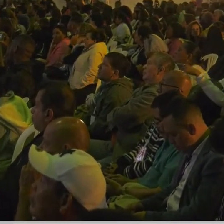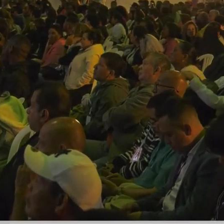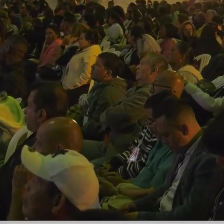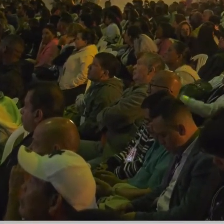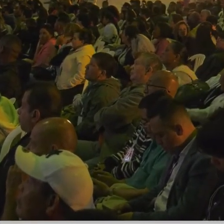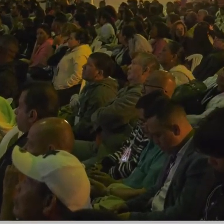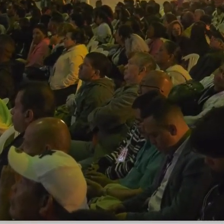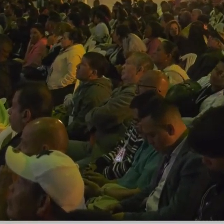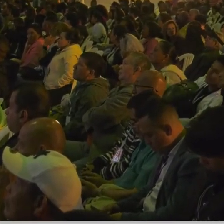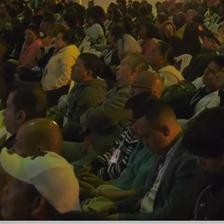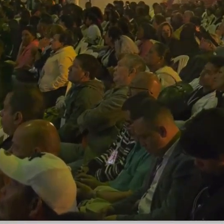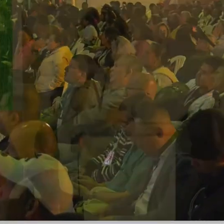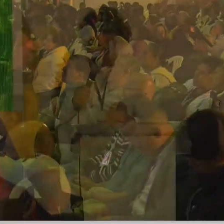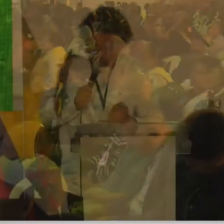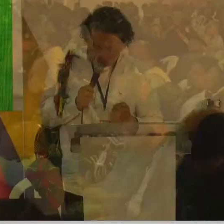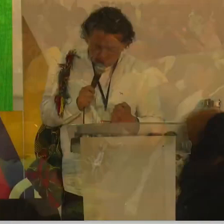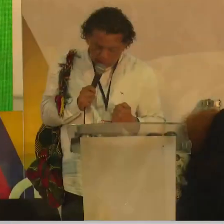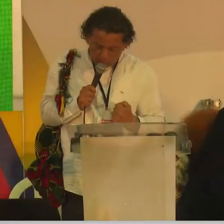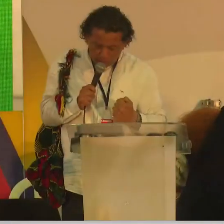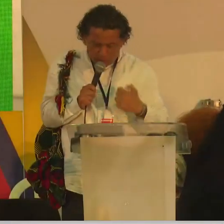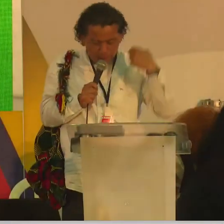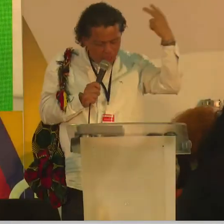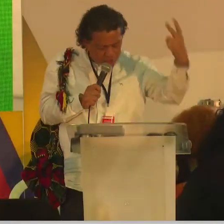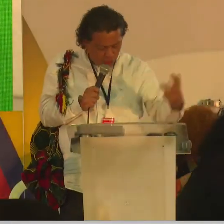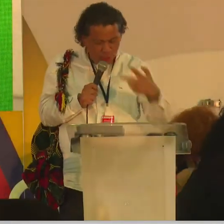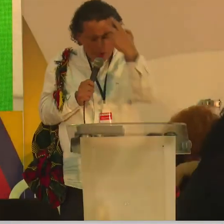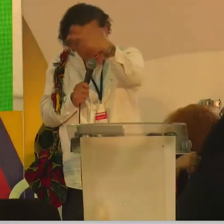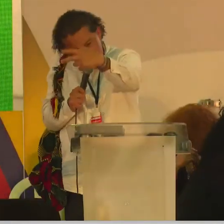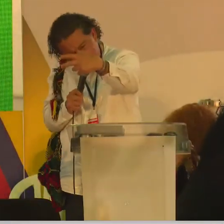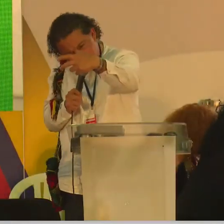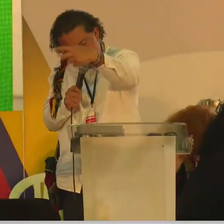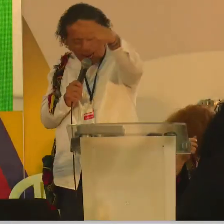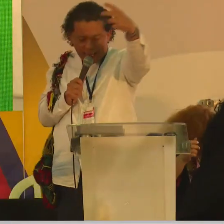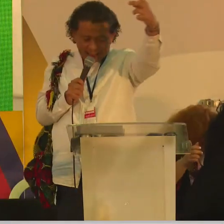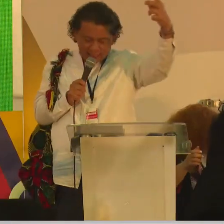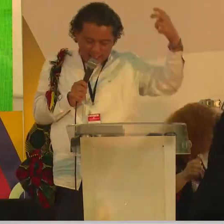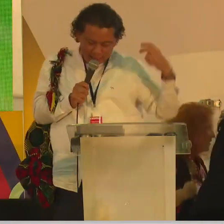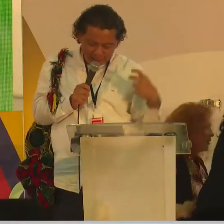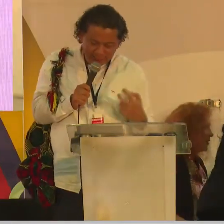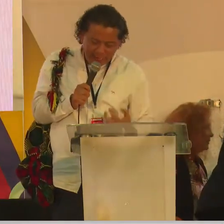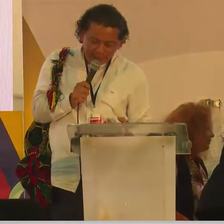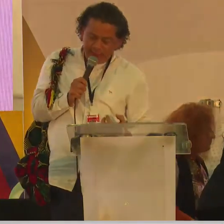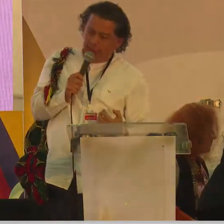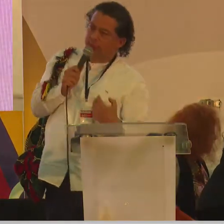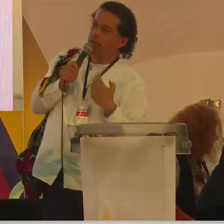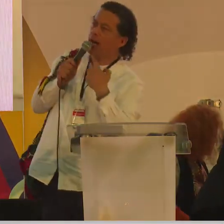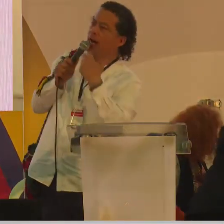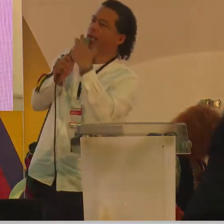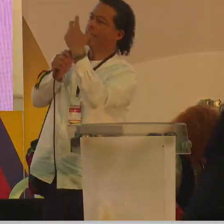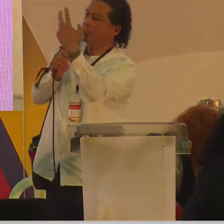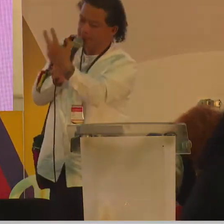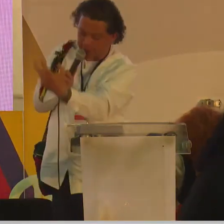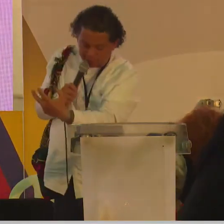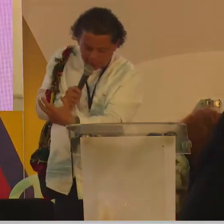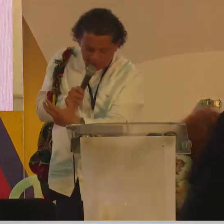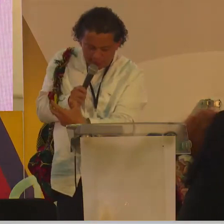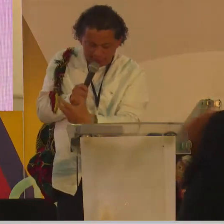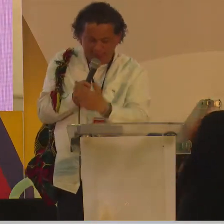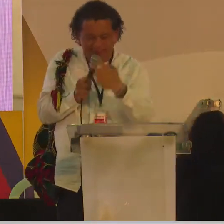erwa Hanakanat que piashi waya. Maka sain